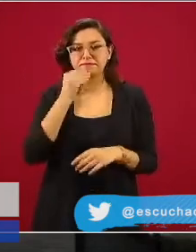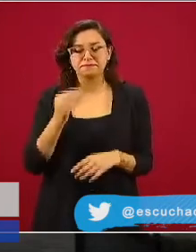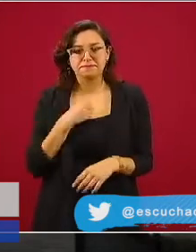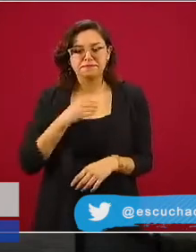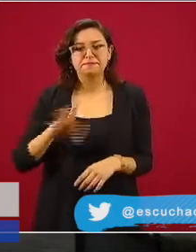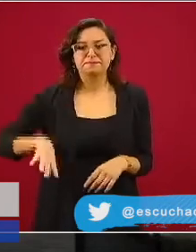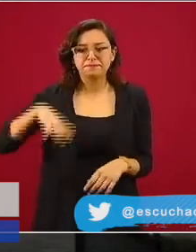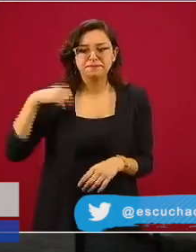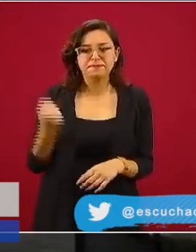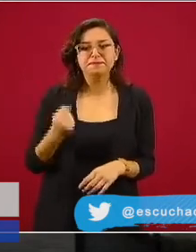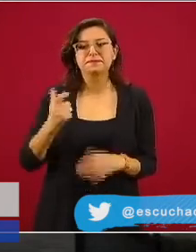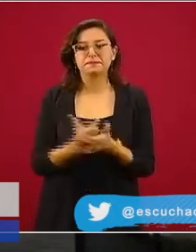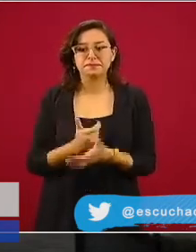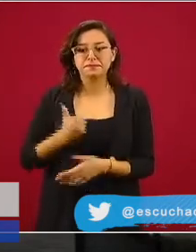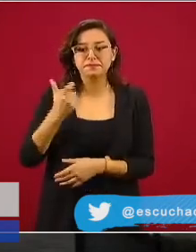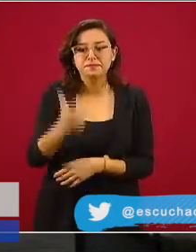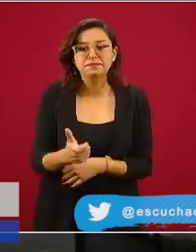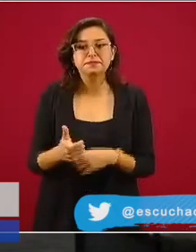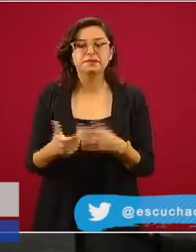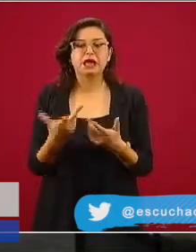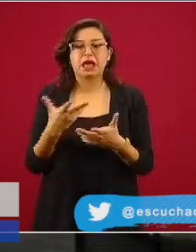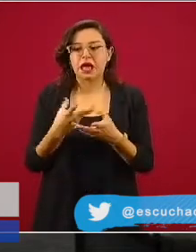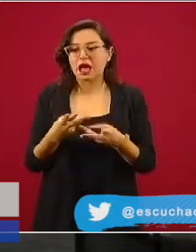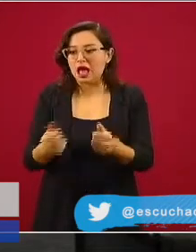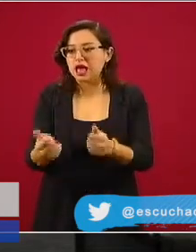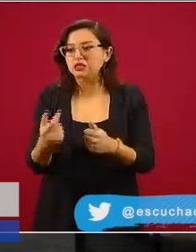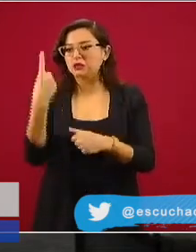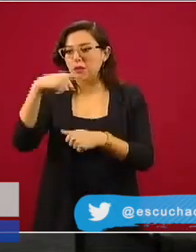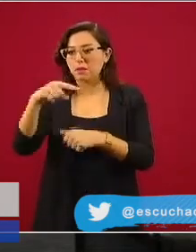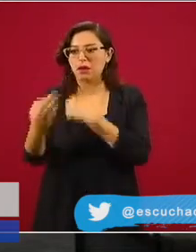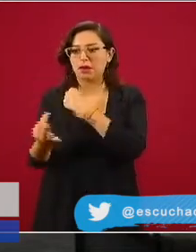que se está apoyando el desarrollo urbano en estos municipios